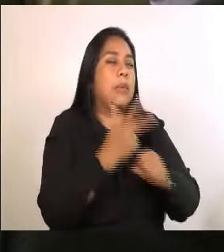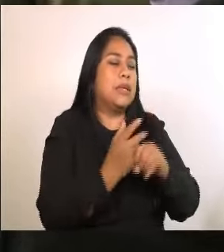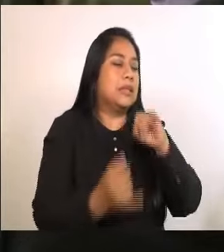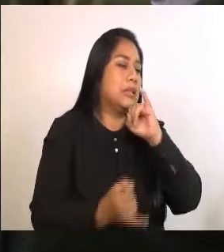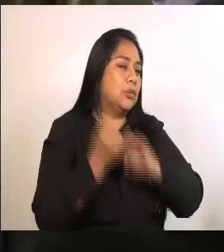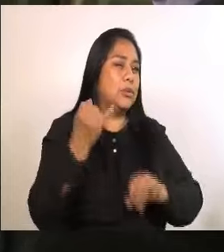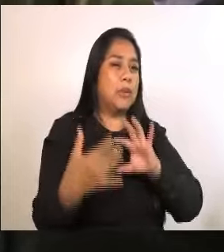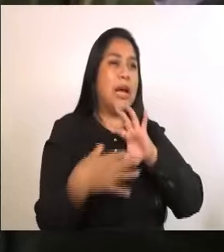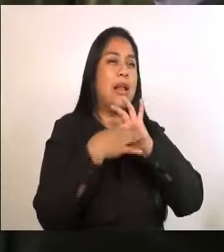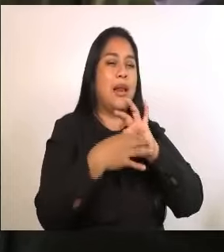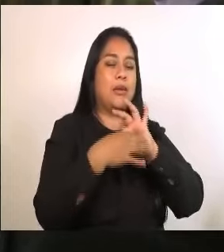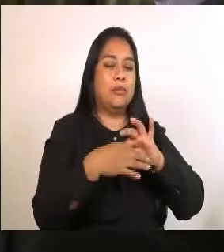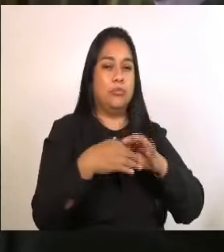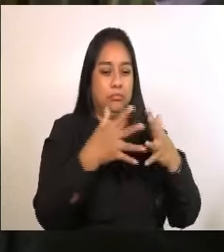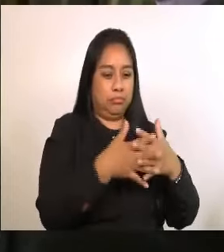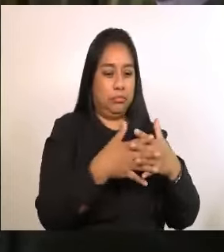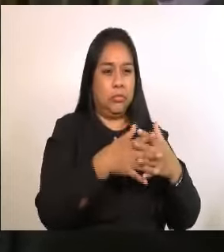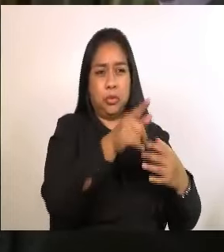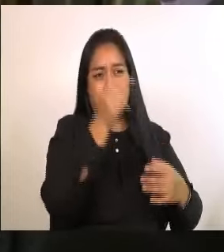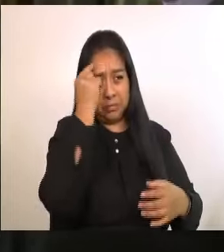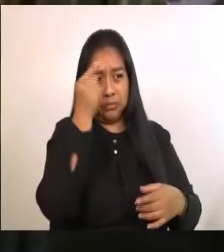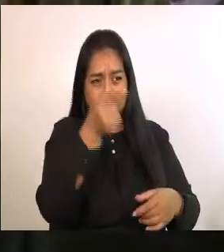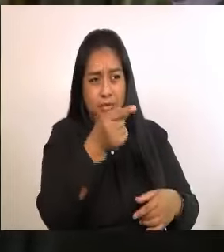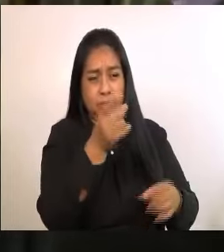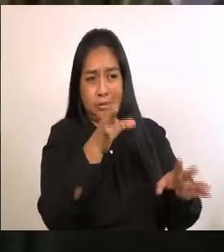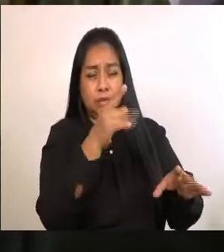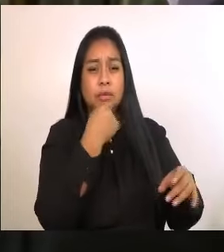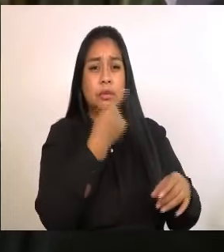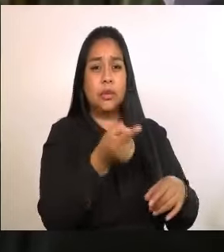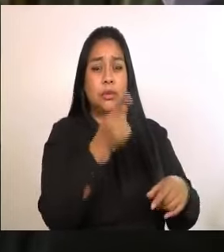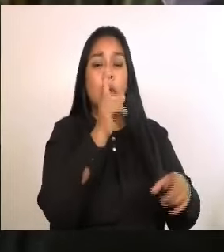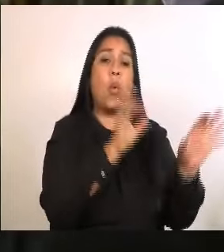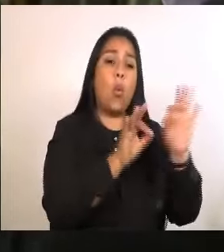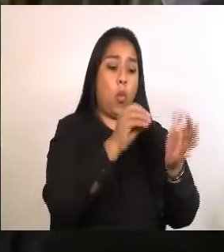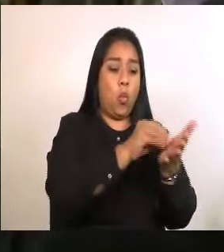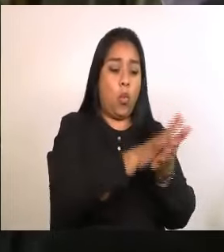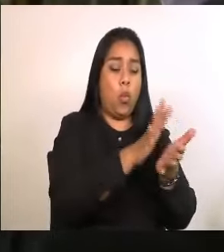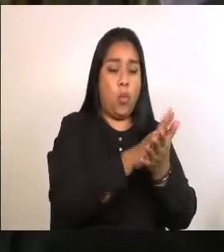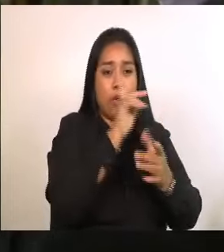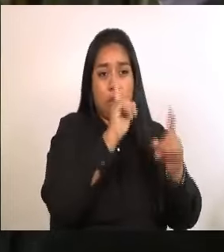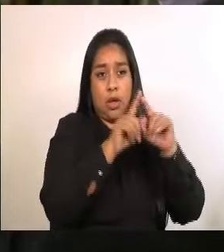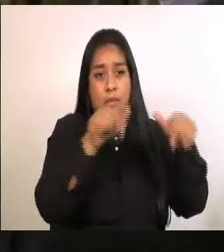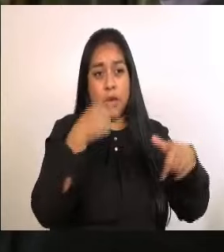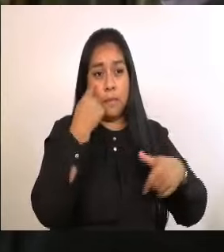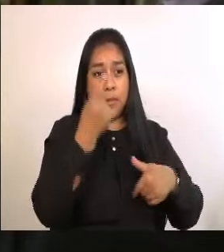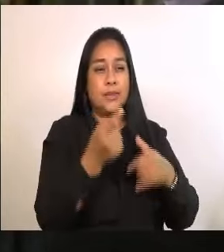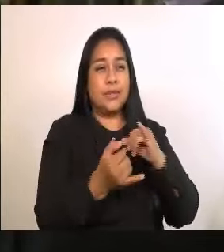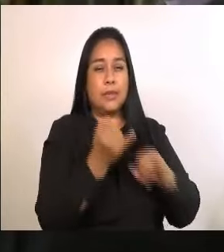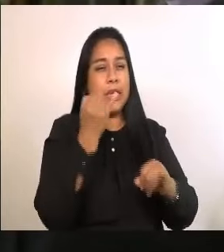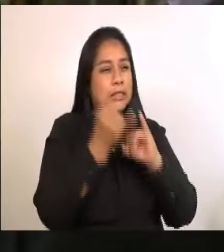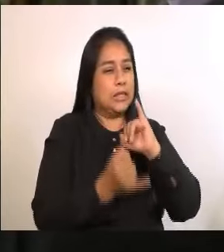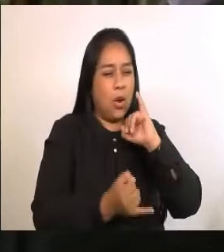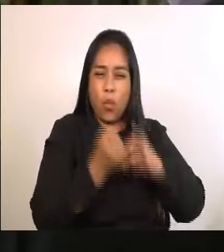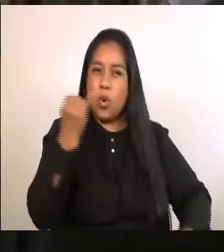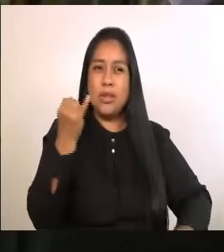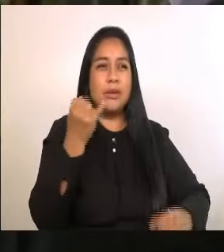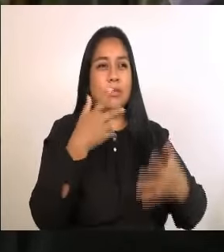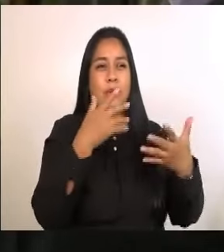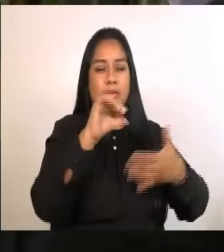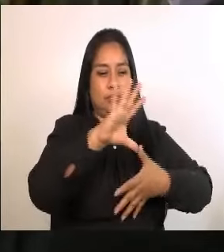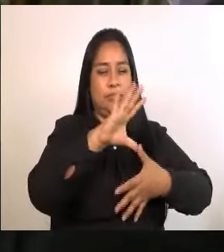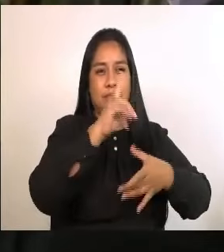Unidos. ¿Ustedes consideran que es así? Y con lo que hoy pasa, pues, ¿se confirma esto de que Guatemala es el único de la región que le queda a Estados Unidos? Y